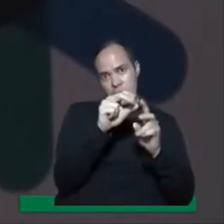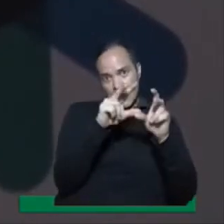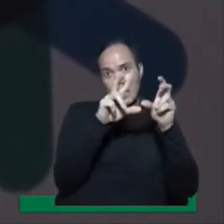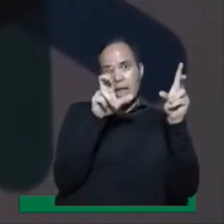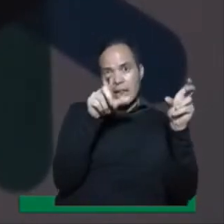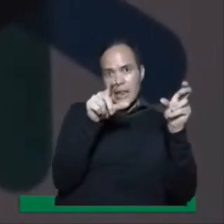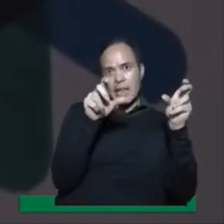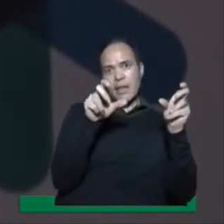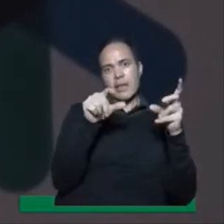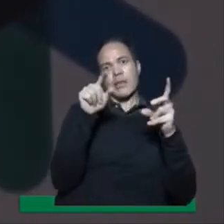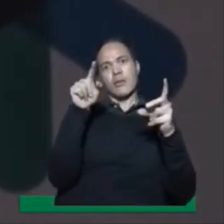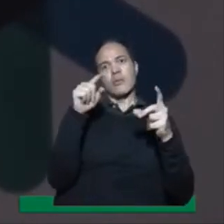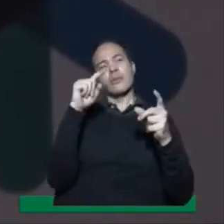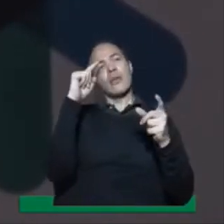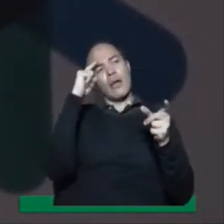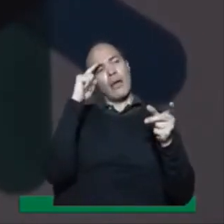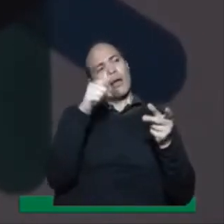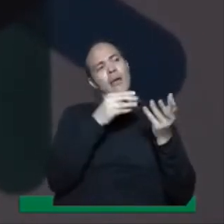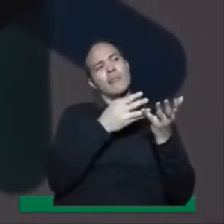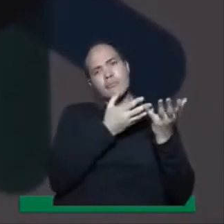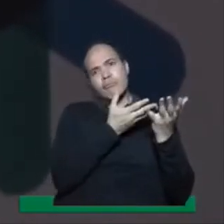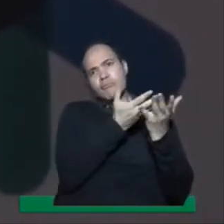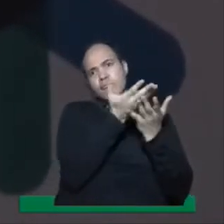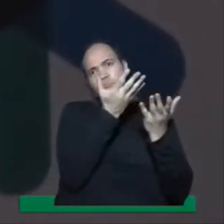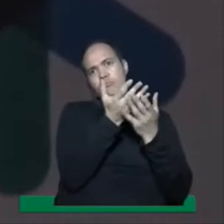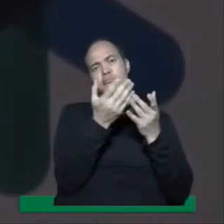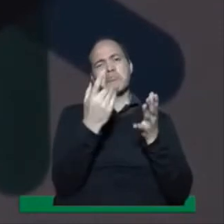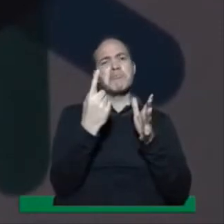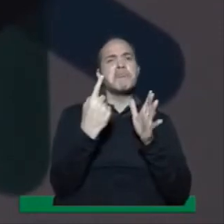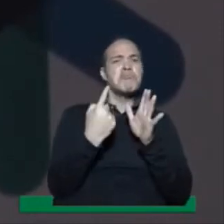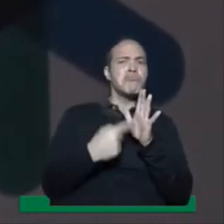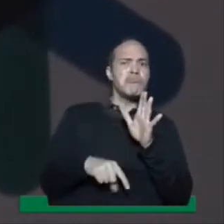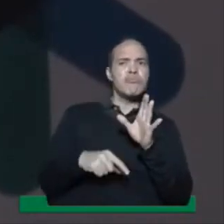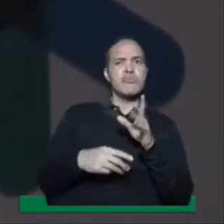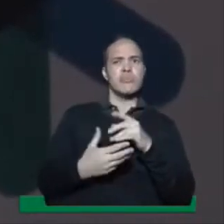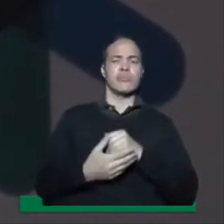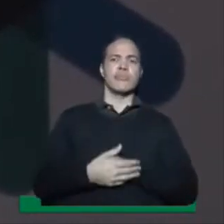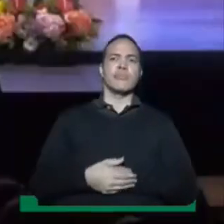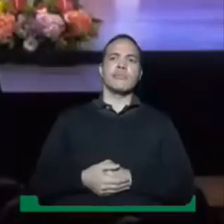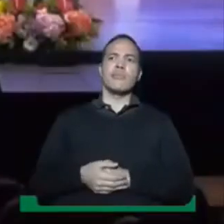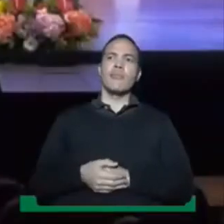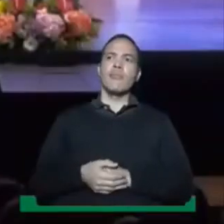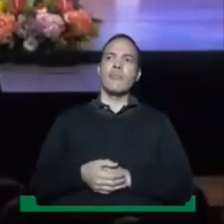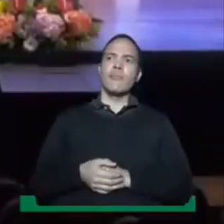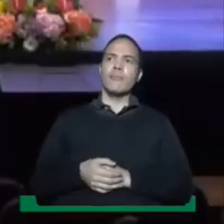recomendar a estas personas que quieren incursionar en el turismo social